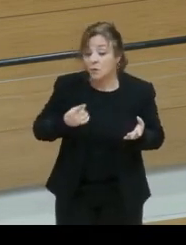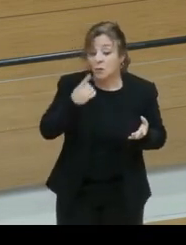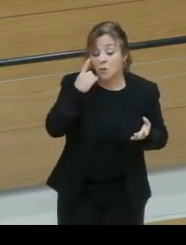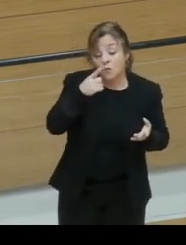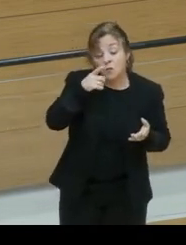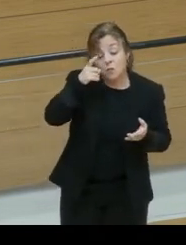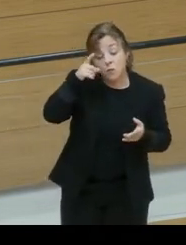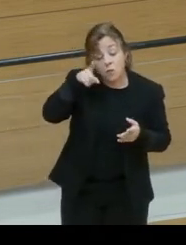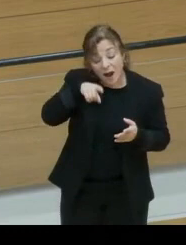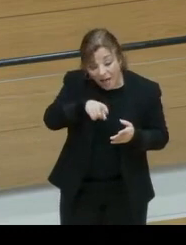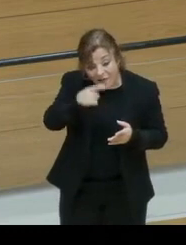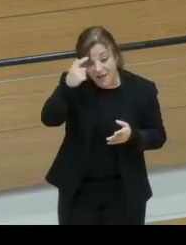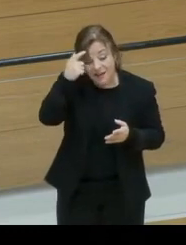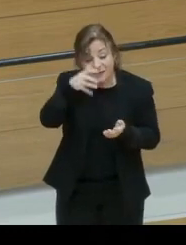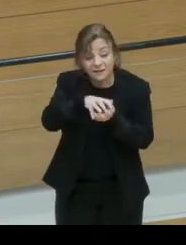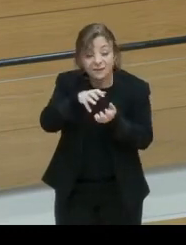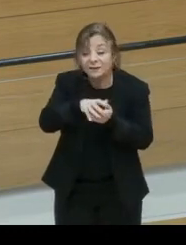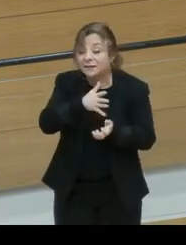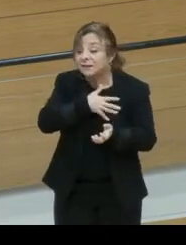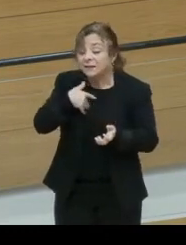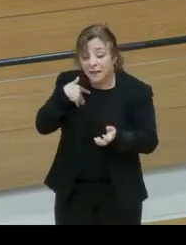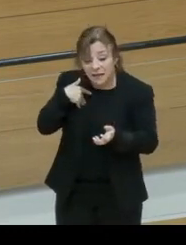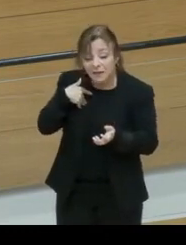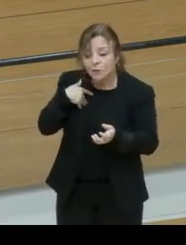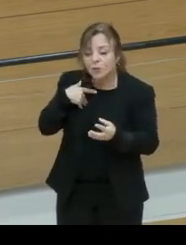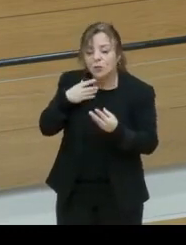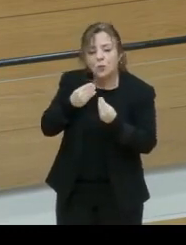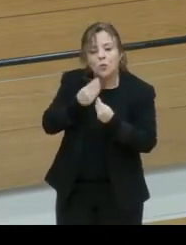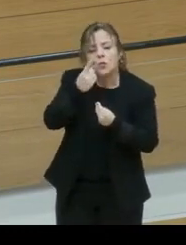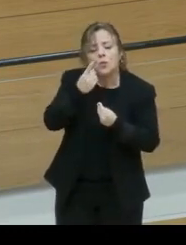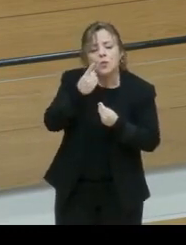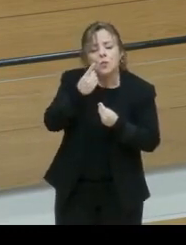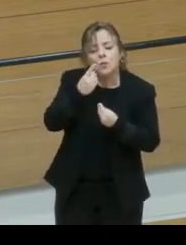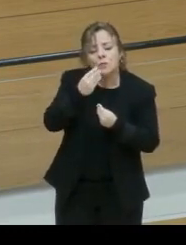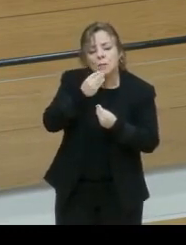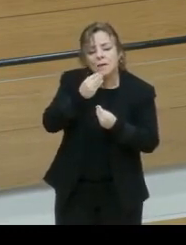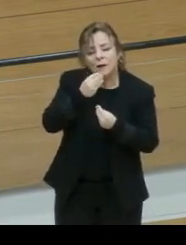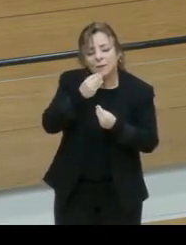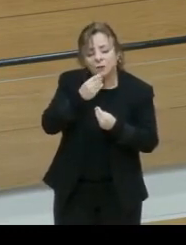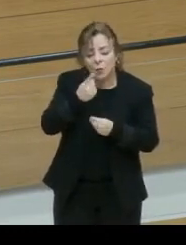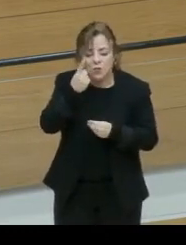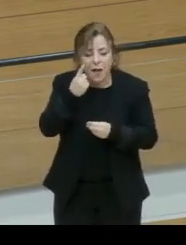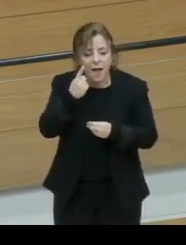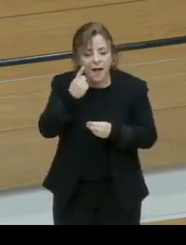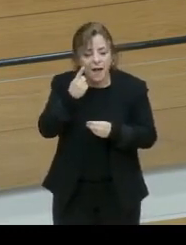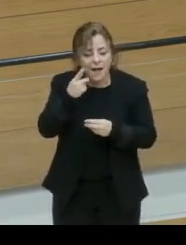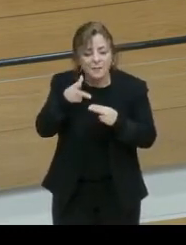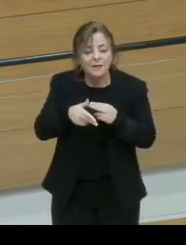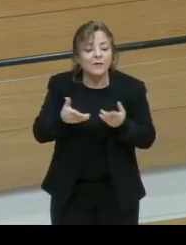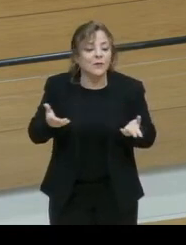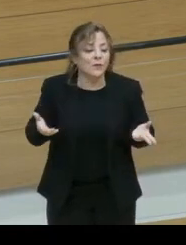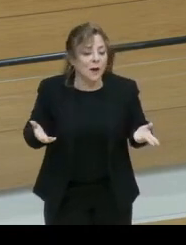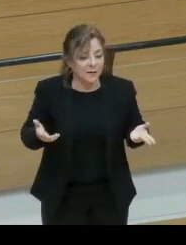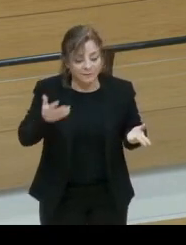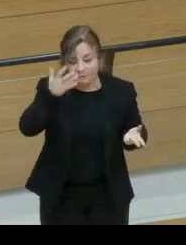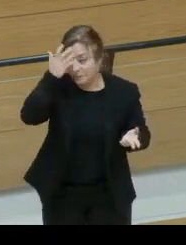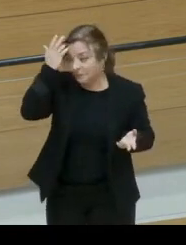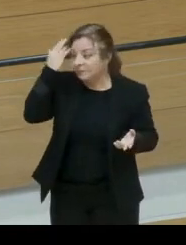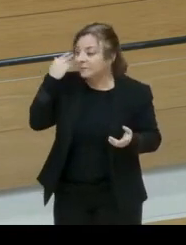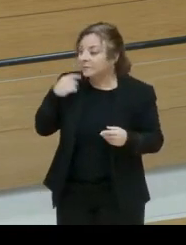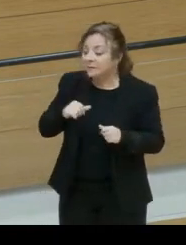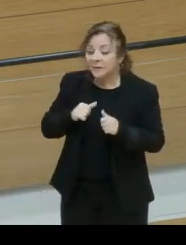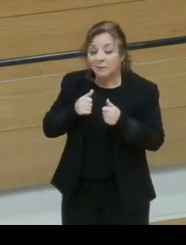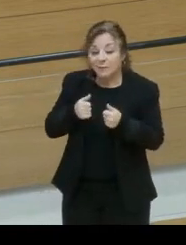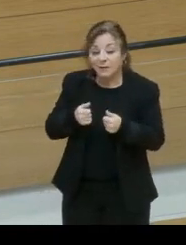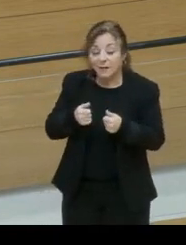glioblastoma queremos tratar con un medicamento, una de las limitaciones son que comienza a